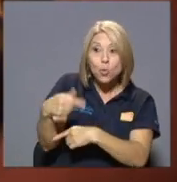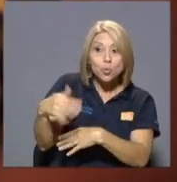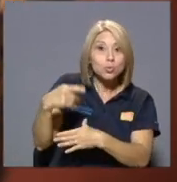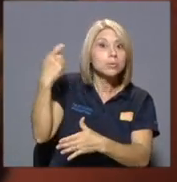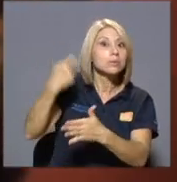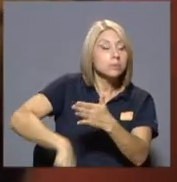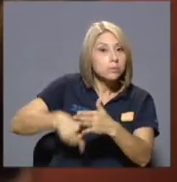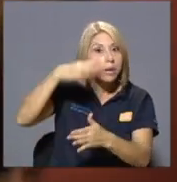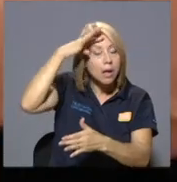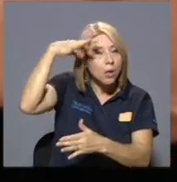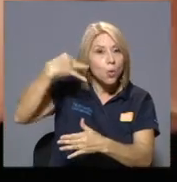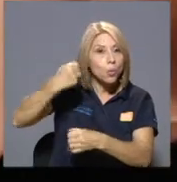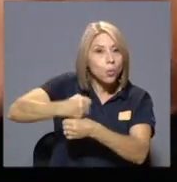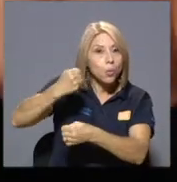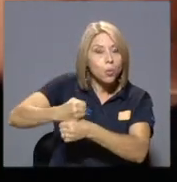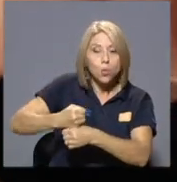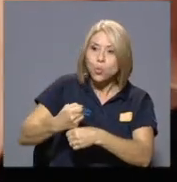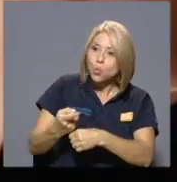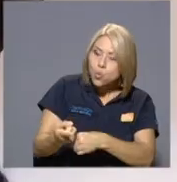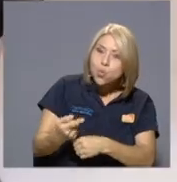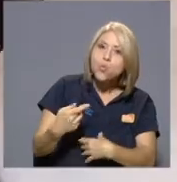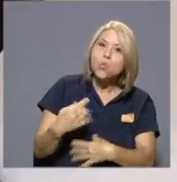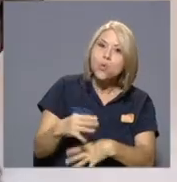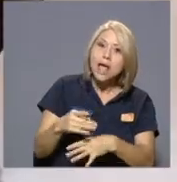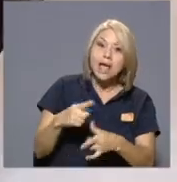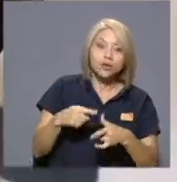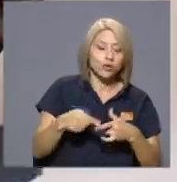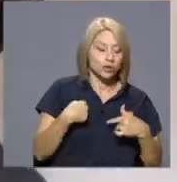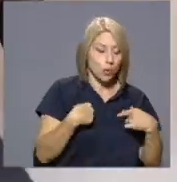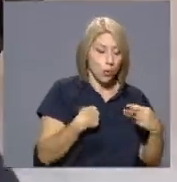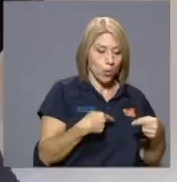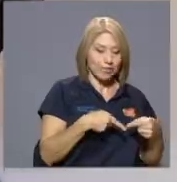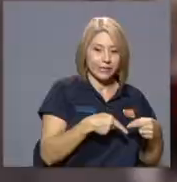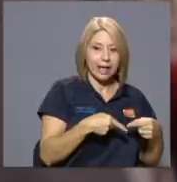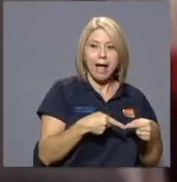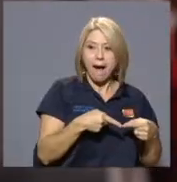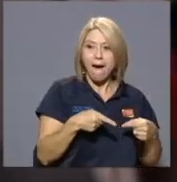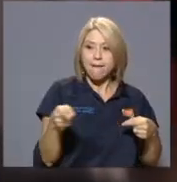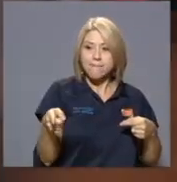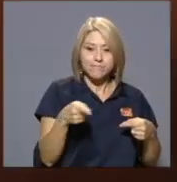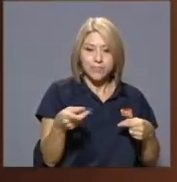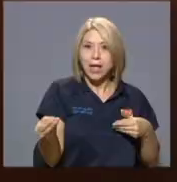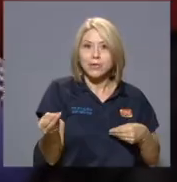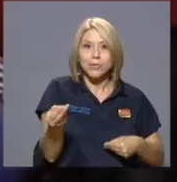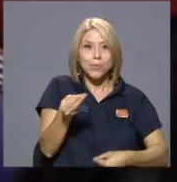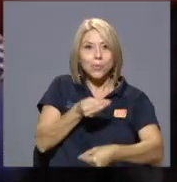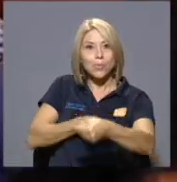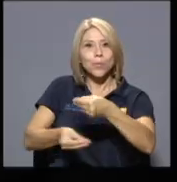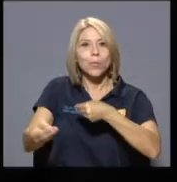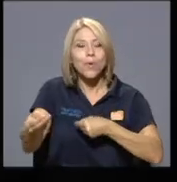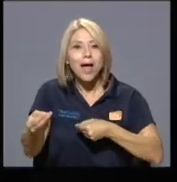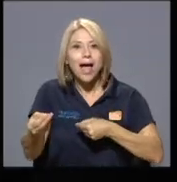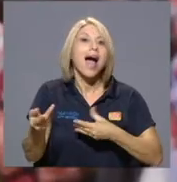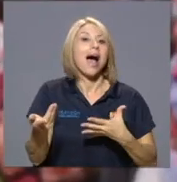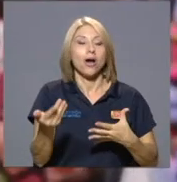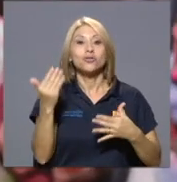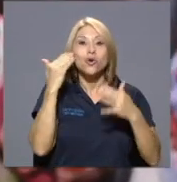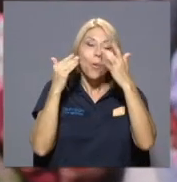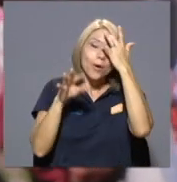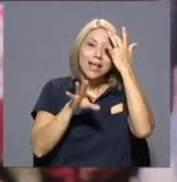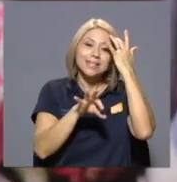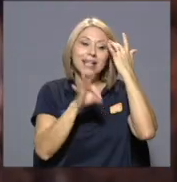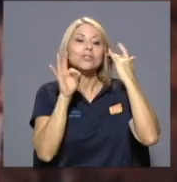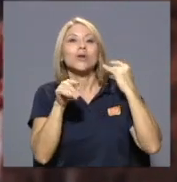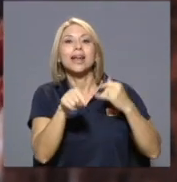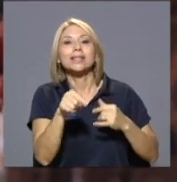cosas, que a mí me permite decir, bueno, voy a intercambiar este producto por el otro, voy a seleccionar esto porque sé que la compa la está pasando mal,